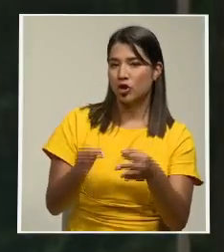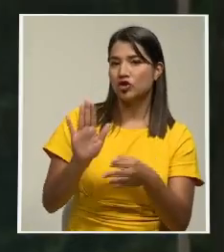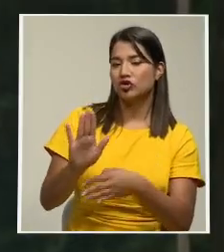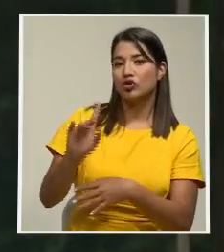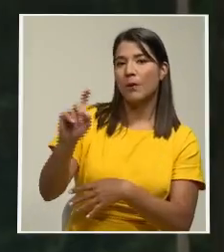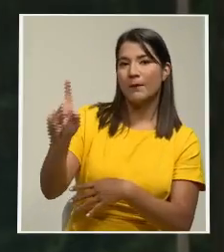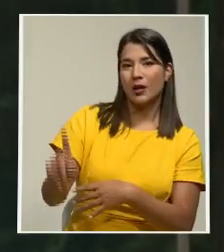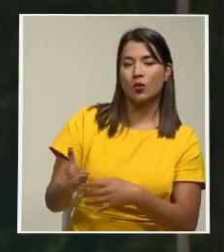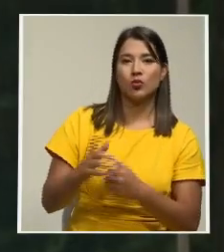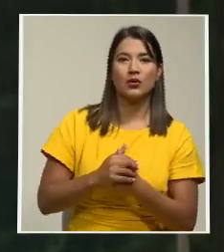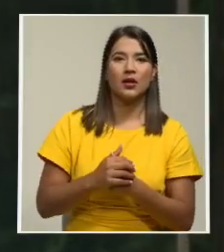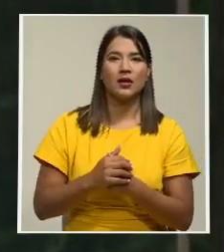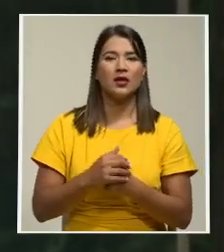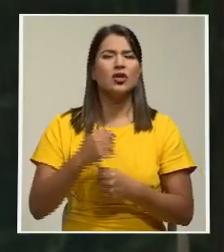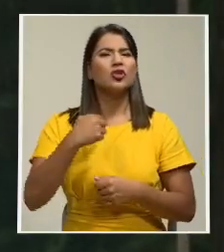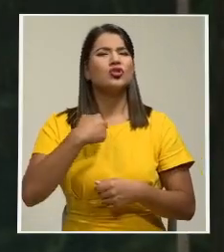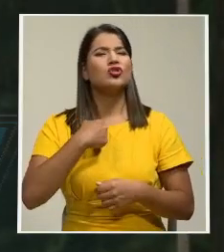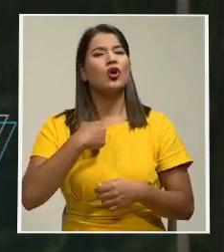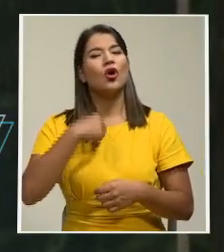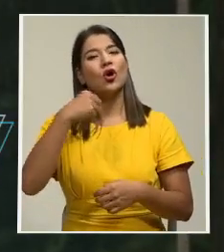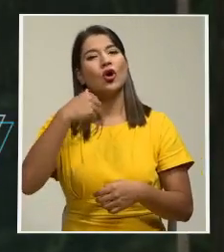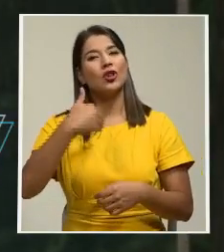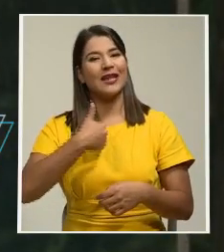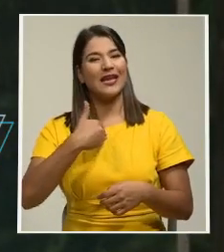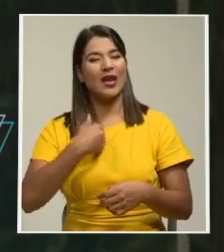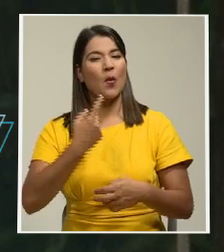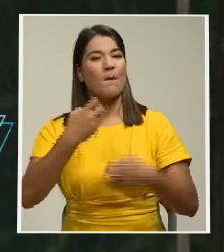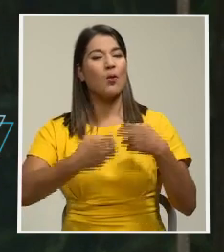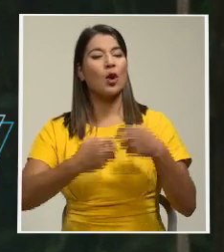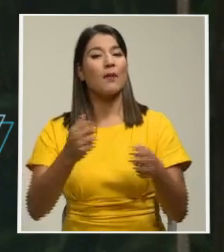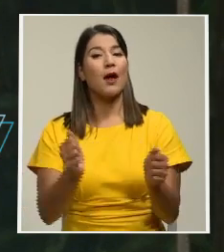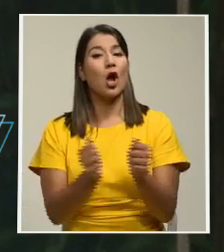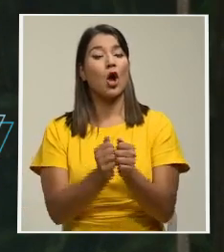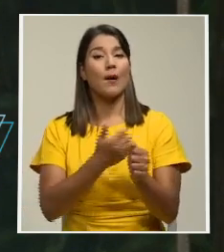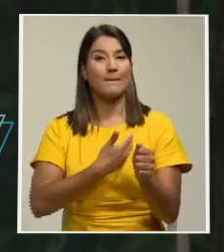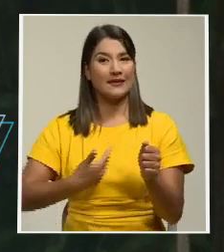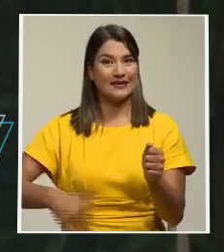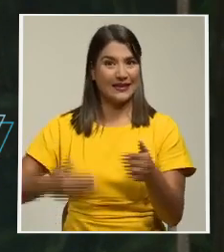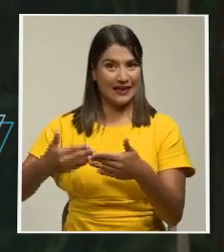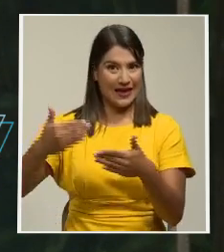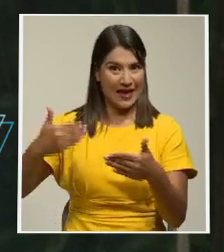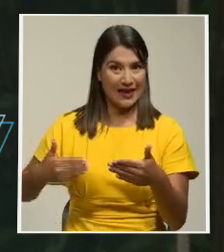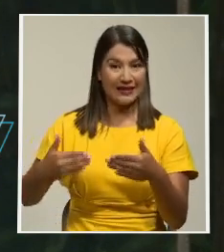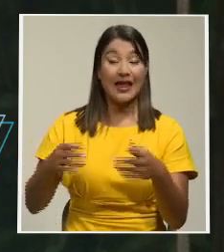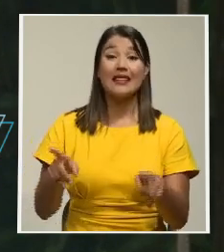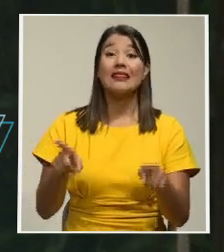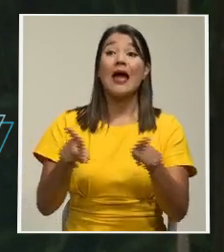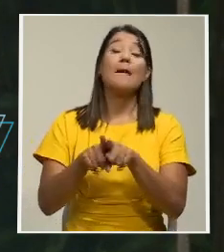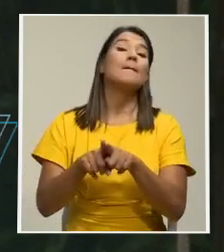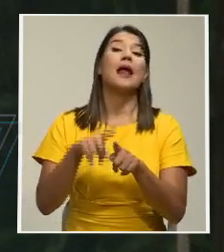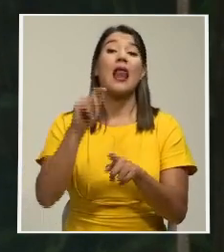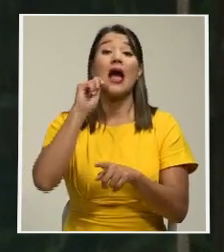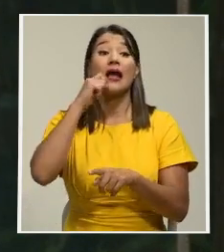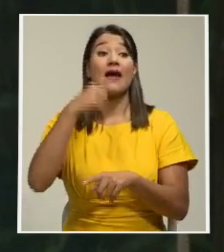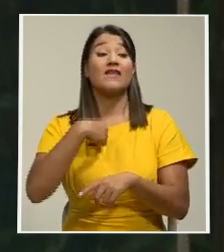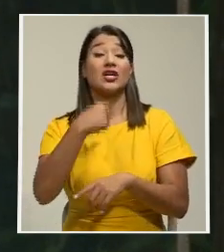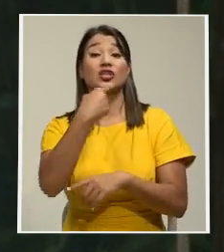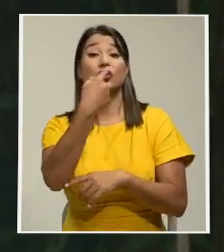cuenta que era un zipizape que tenía yo con el señor presidente. También la numeración que yo di pudo haber sido